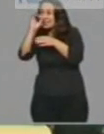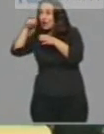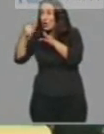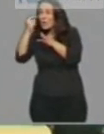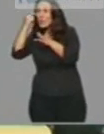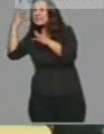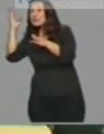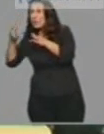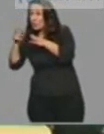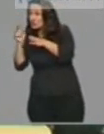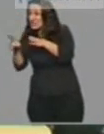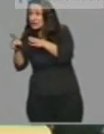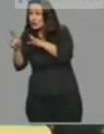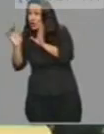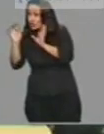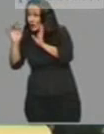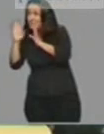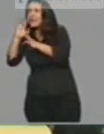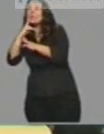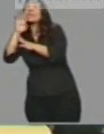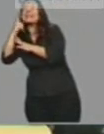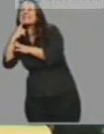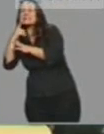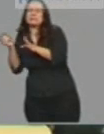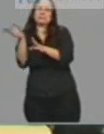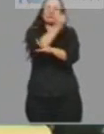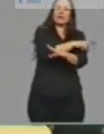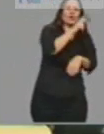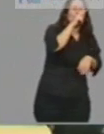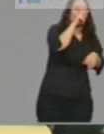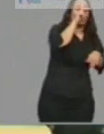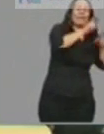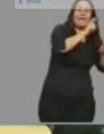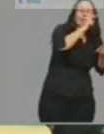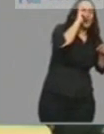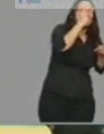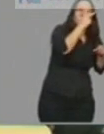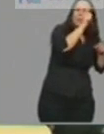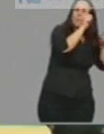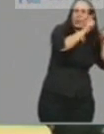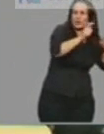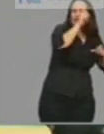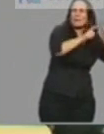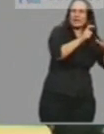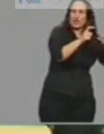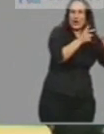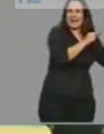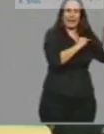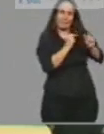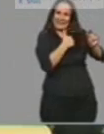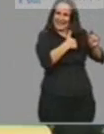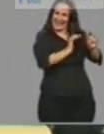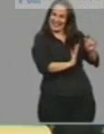0,45%. Para tenerlo claro, el 93% de los acreedores de Argentina arregló,